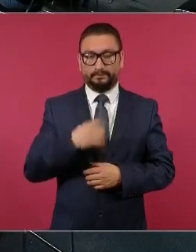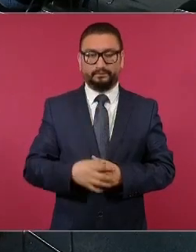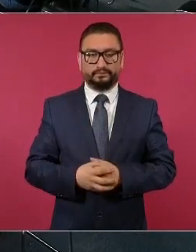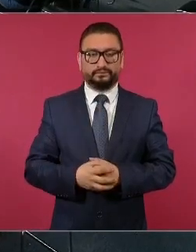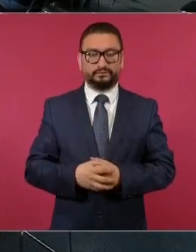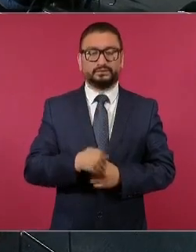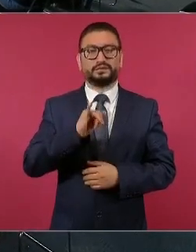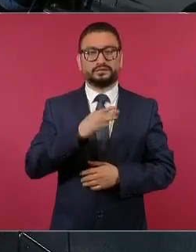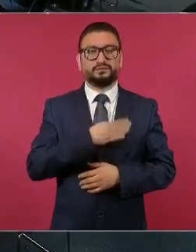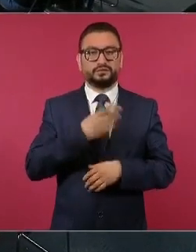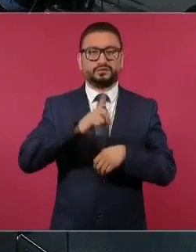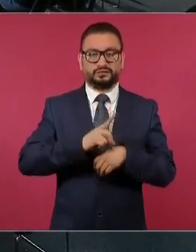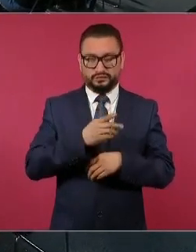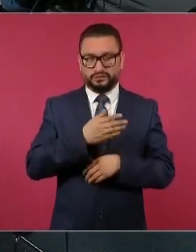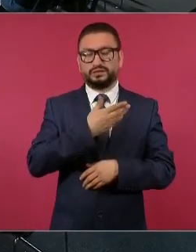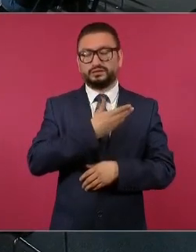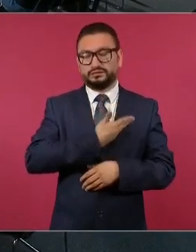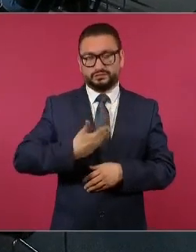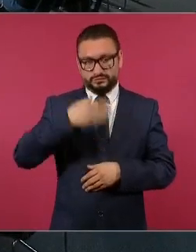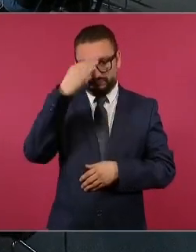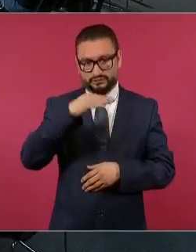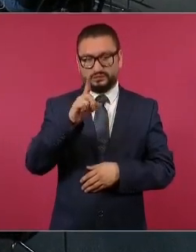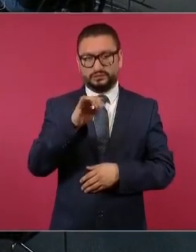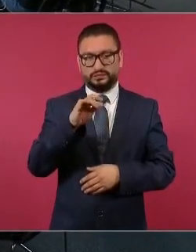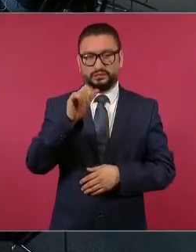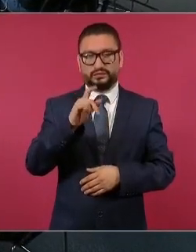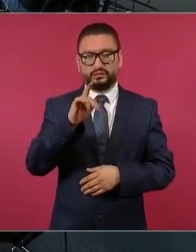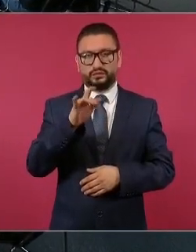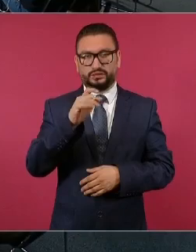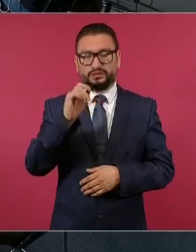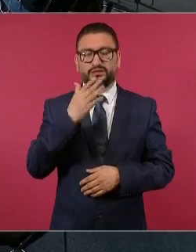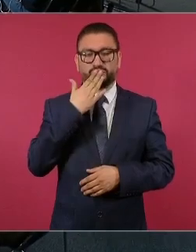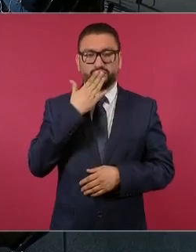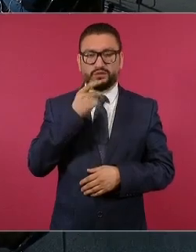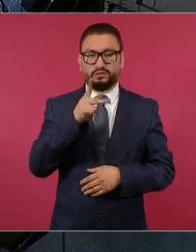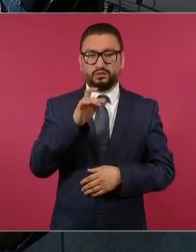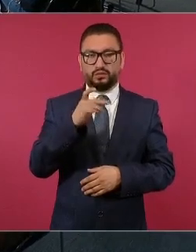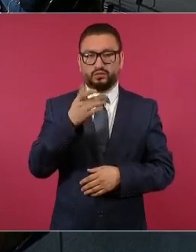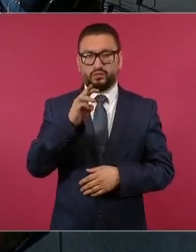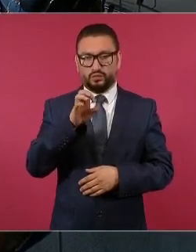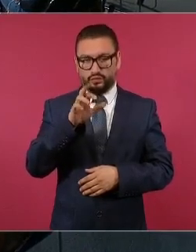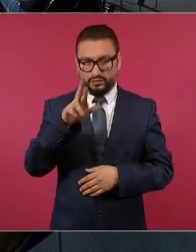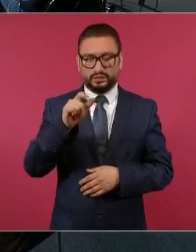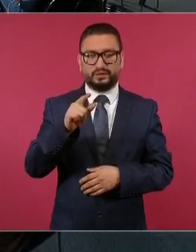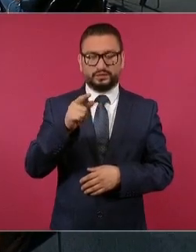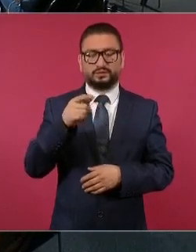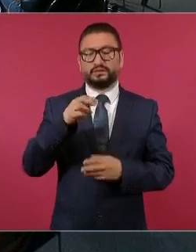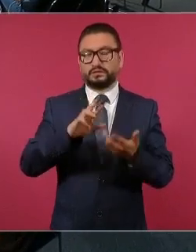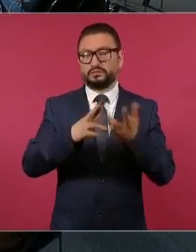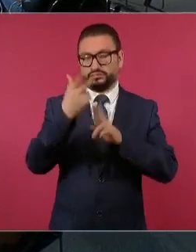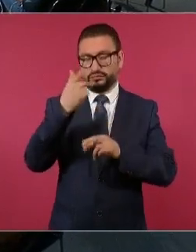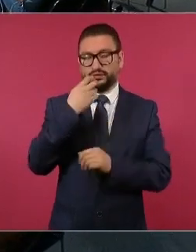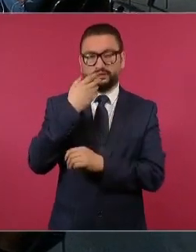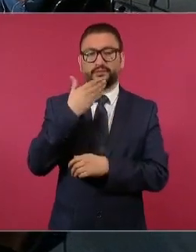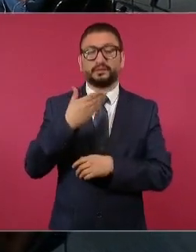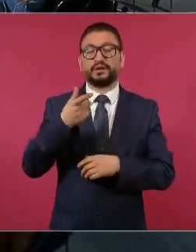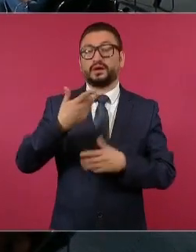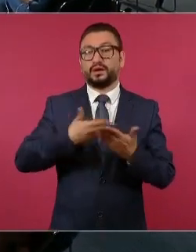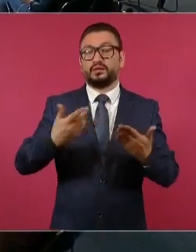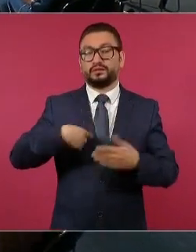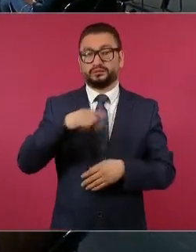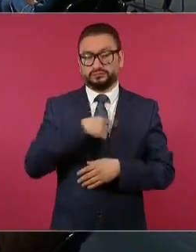Sí, buenos días, señor presidente. Demián Duarte, de Sonora Power, la revolución que llegó del norte. Y bueno,